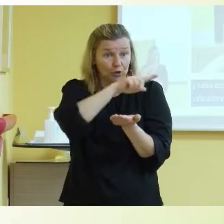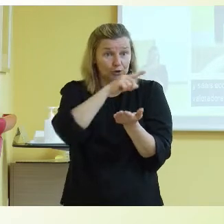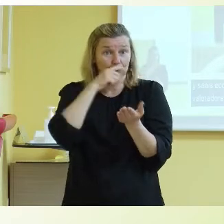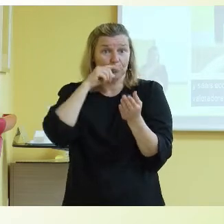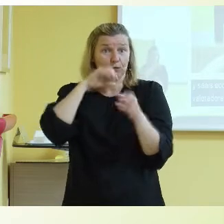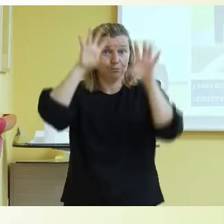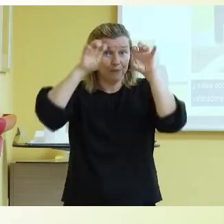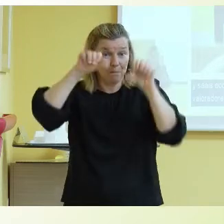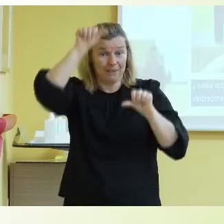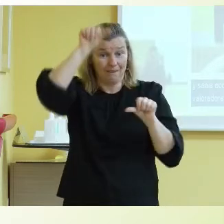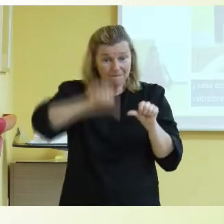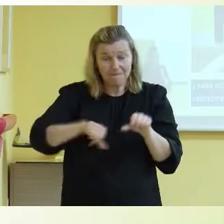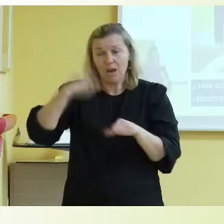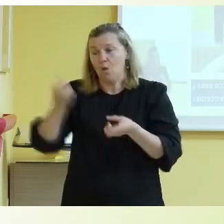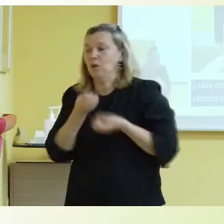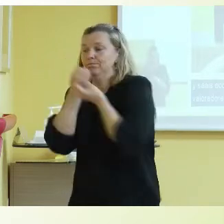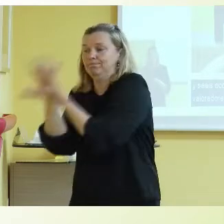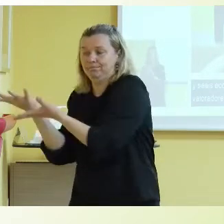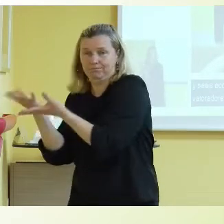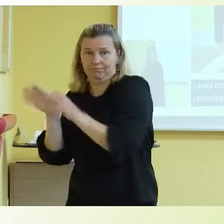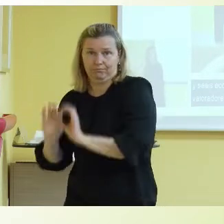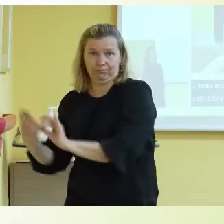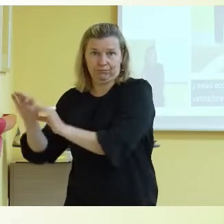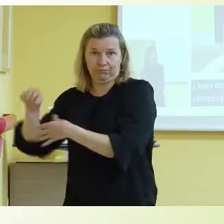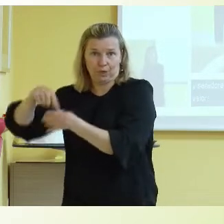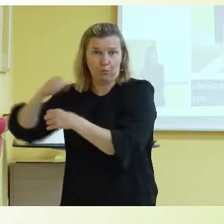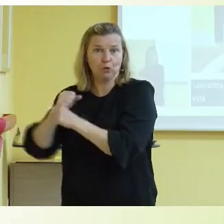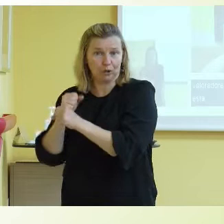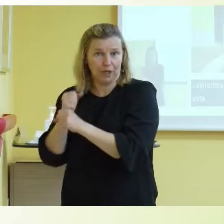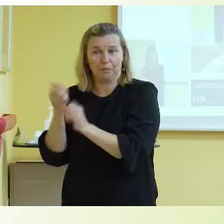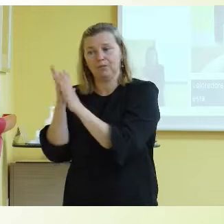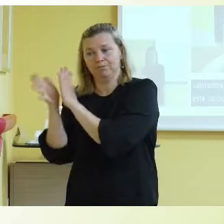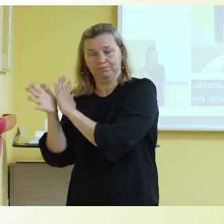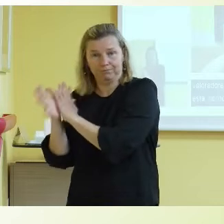podáis seguir transmitiendo y dando a conocer aquellas realidades y aquellas